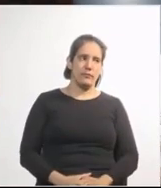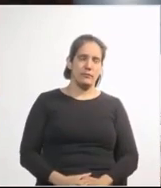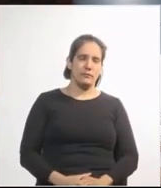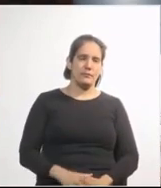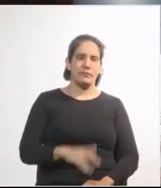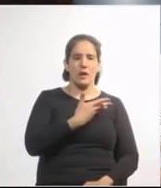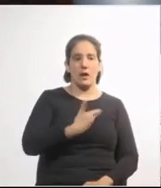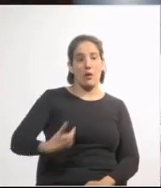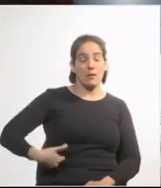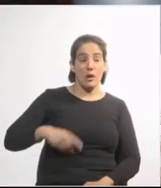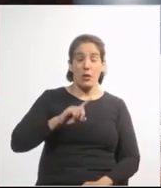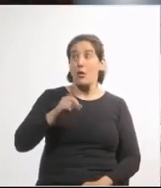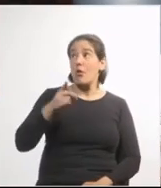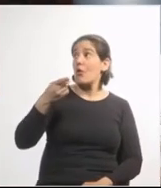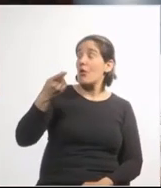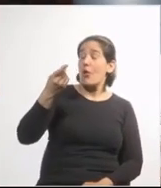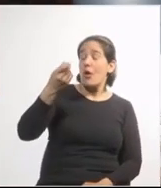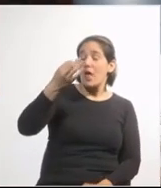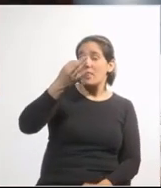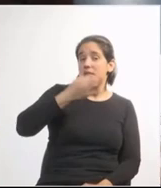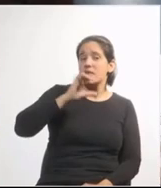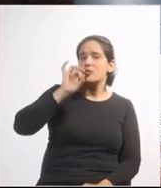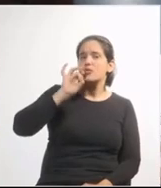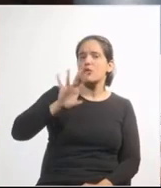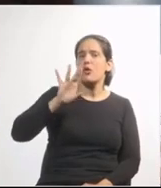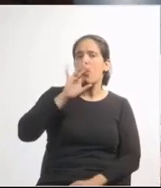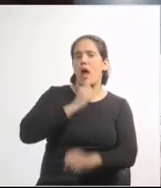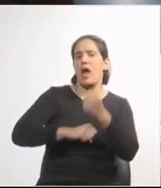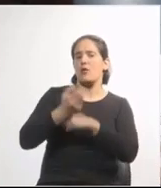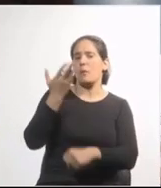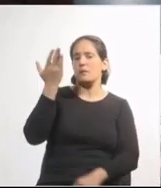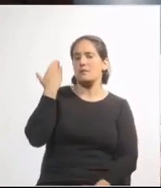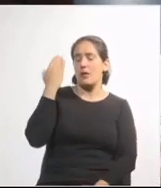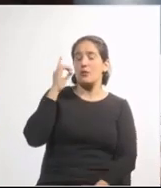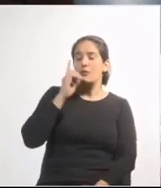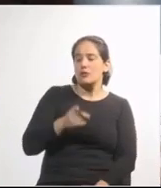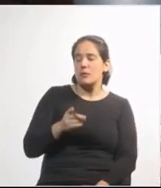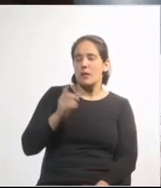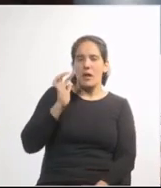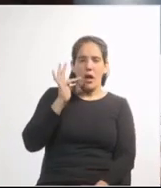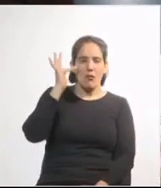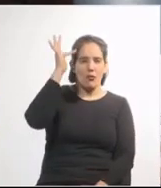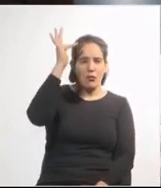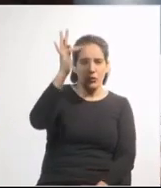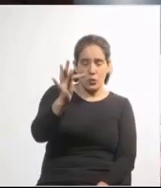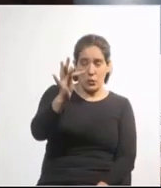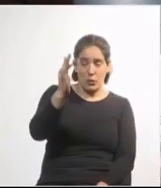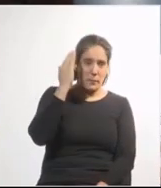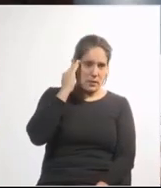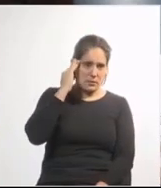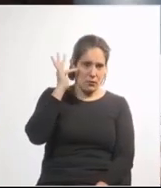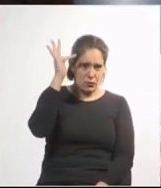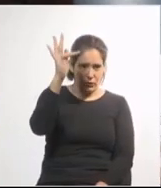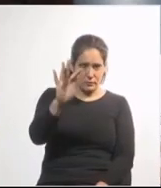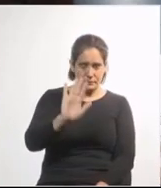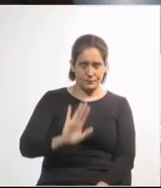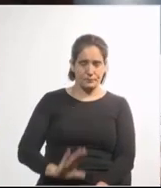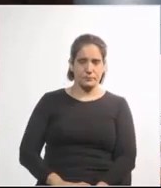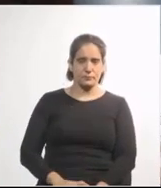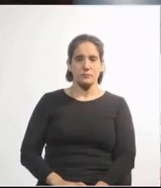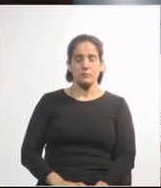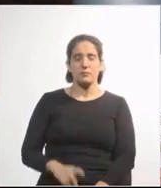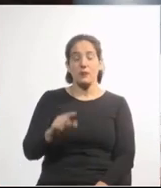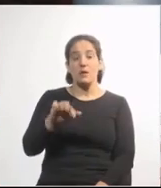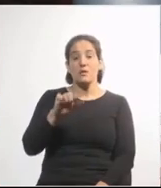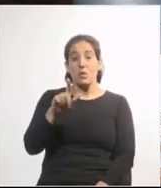El gobierno no solo informa sobre los años pasados, sino que también proyecta para lo que queda de su gestión.